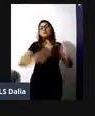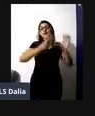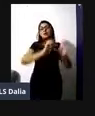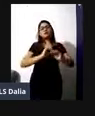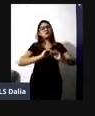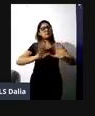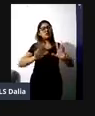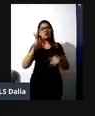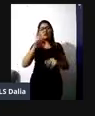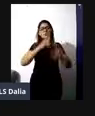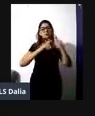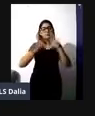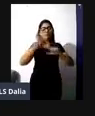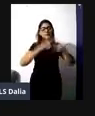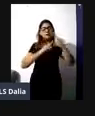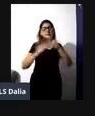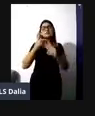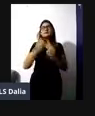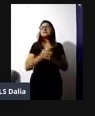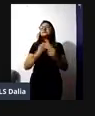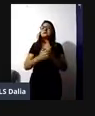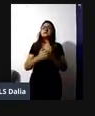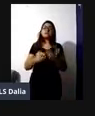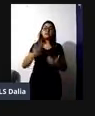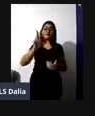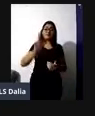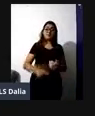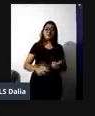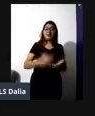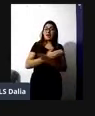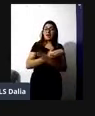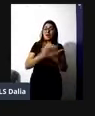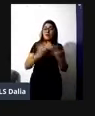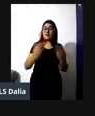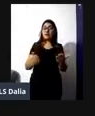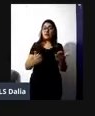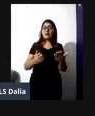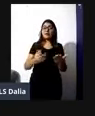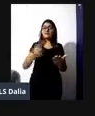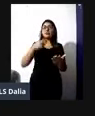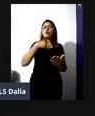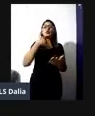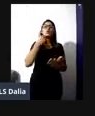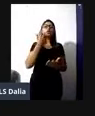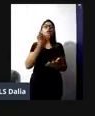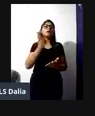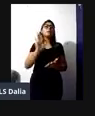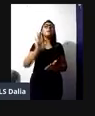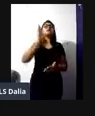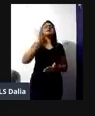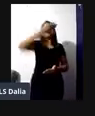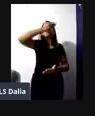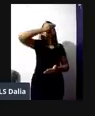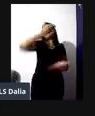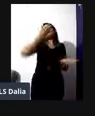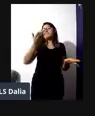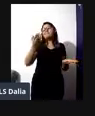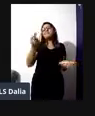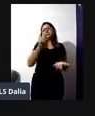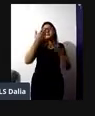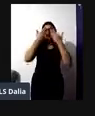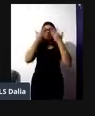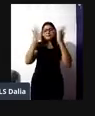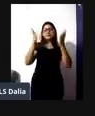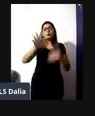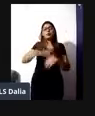de verdad. Y no quisiera manejar un escenario tan adverso, pero es que sí es una realidad. Nos estamos centrando mucho